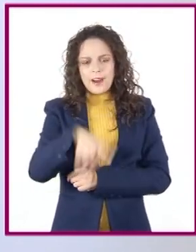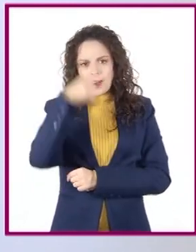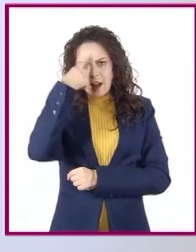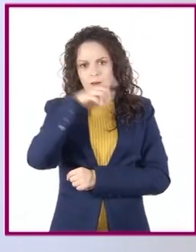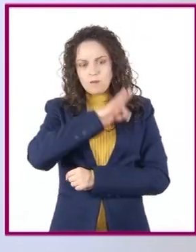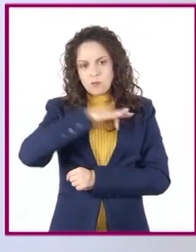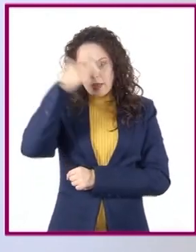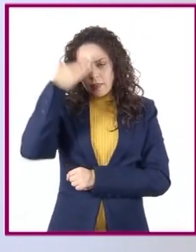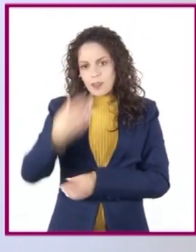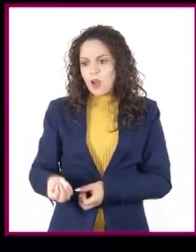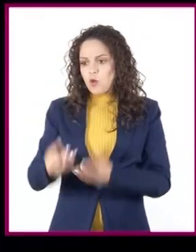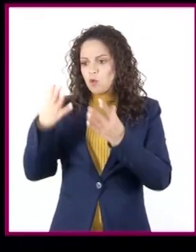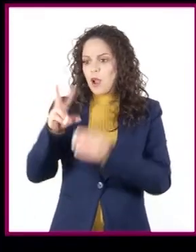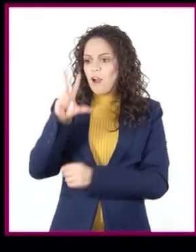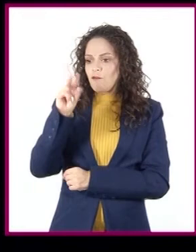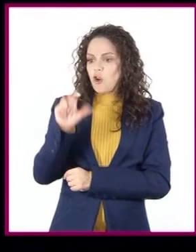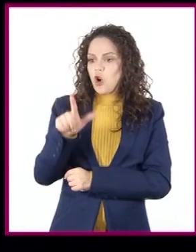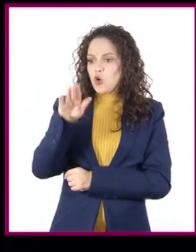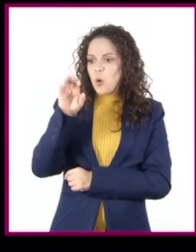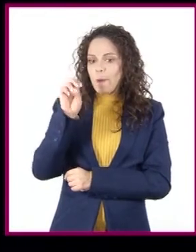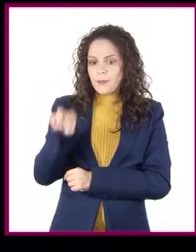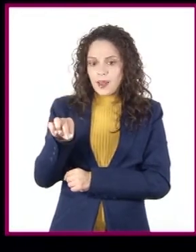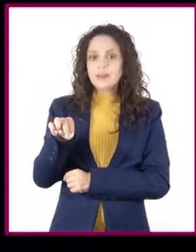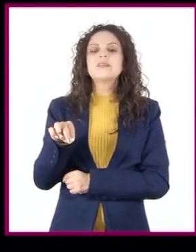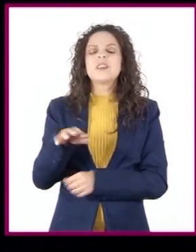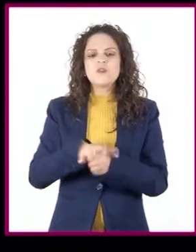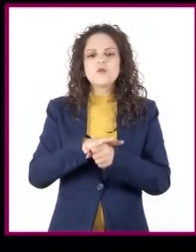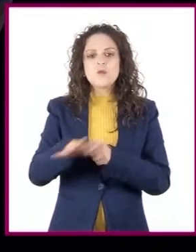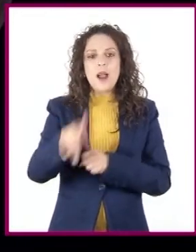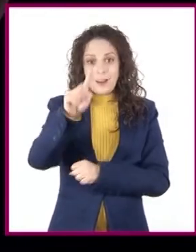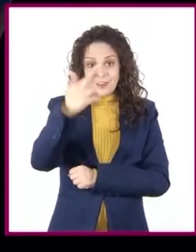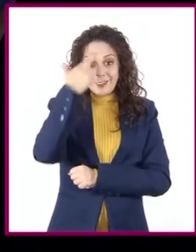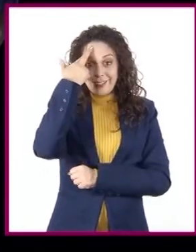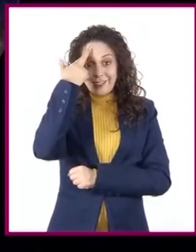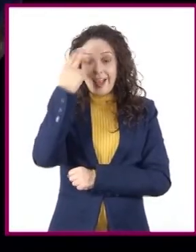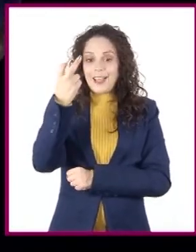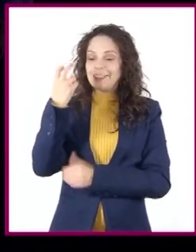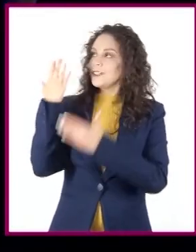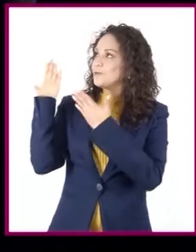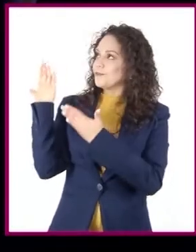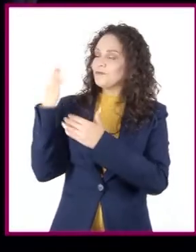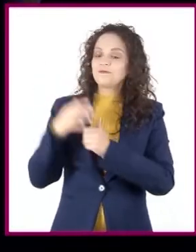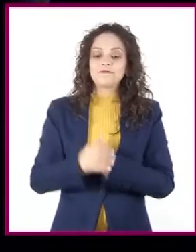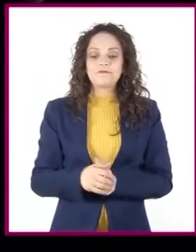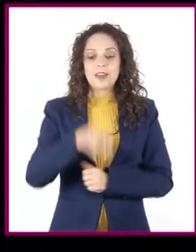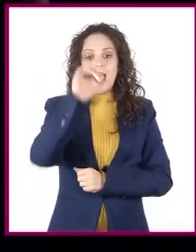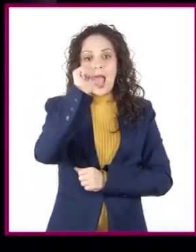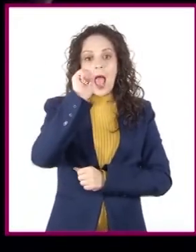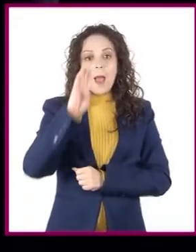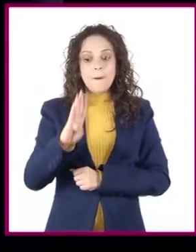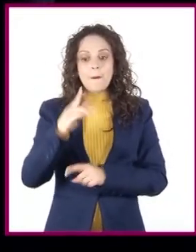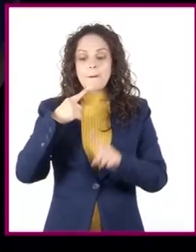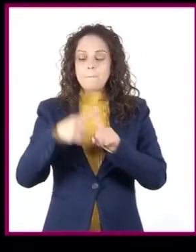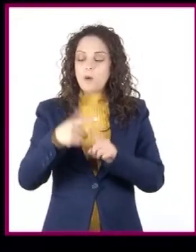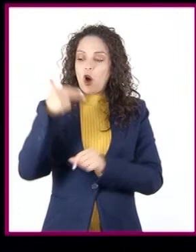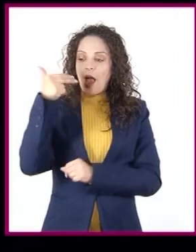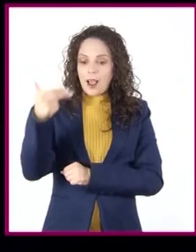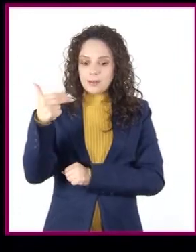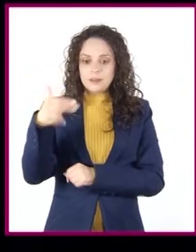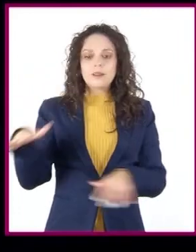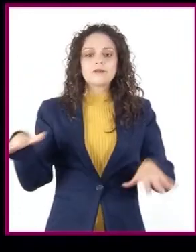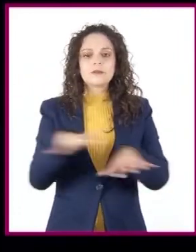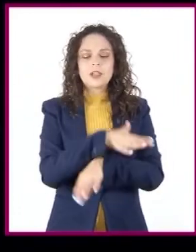de un prisma recto es volumen es igual al área de la base por la altura. Sustituimos los